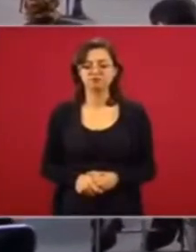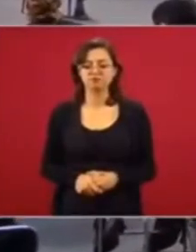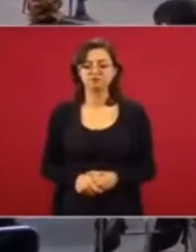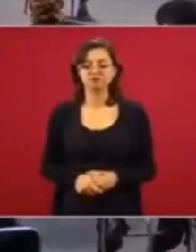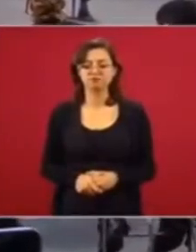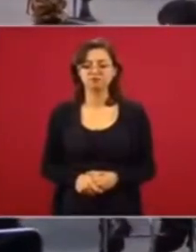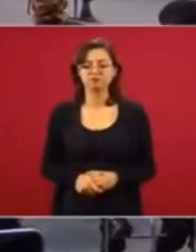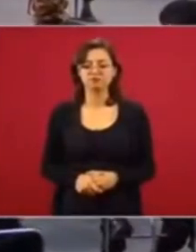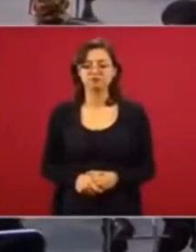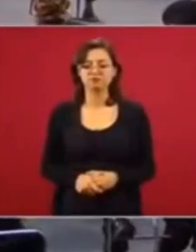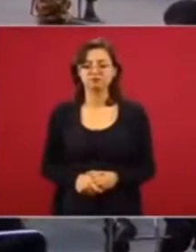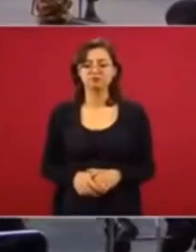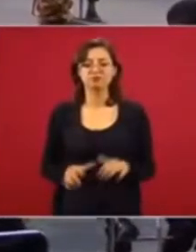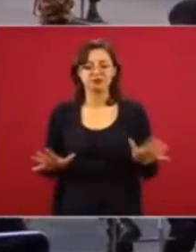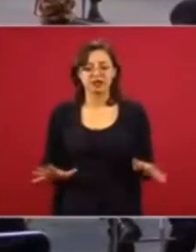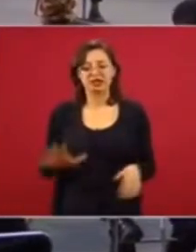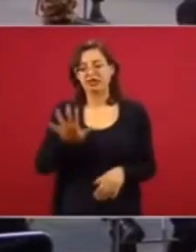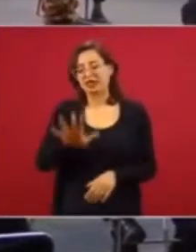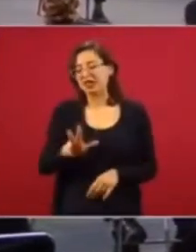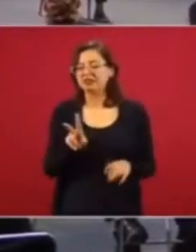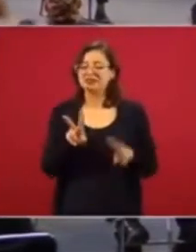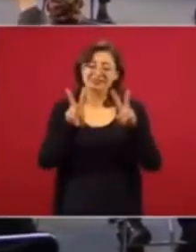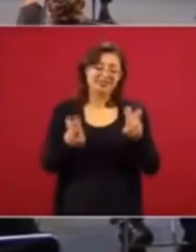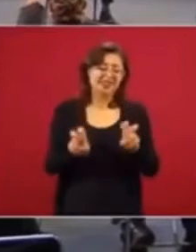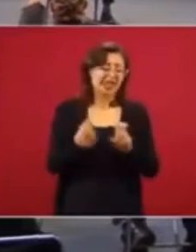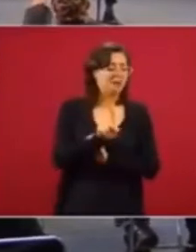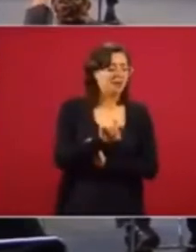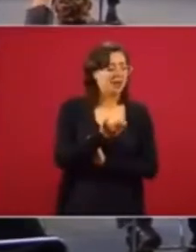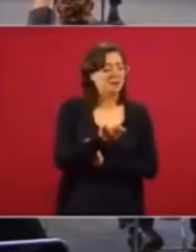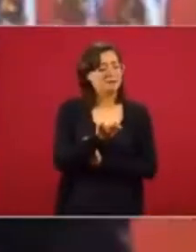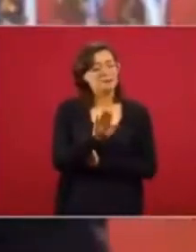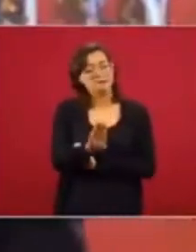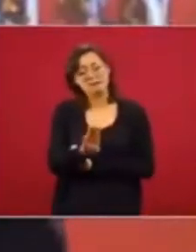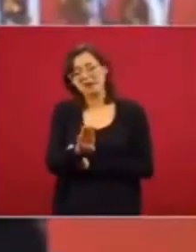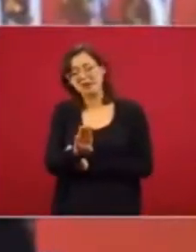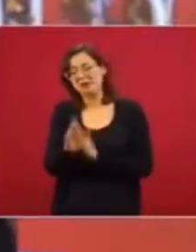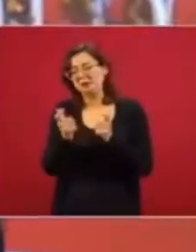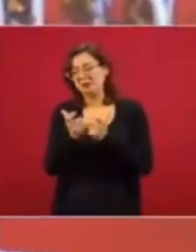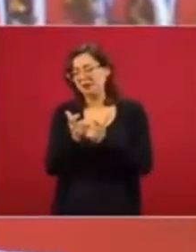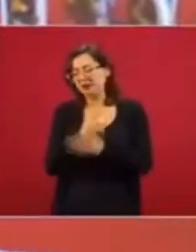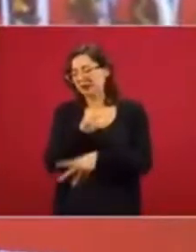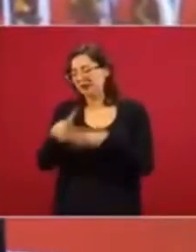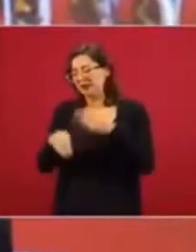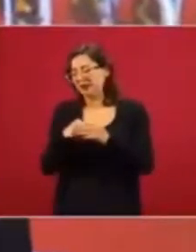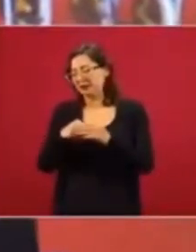crecimiento, PIB, Producto Interno Bruto,